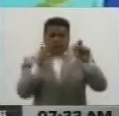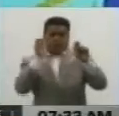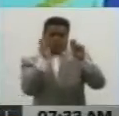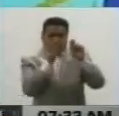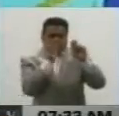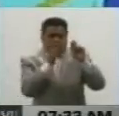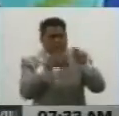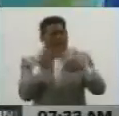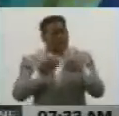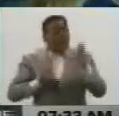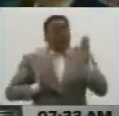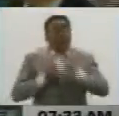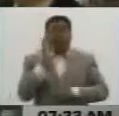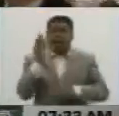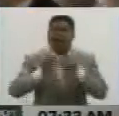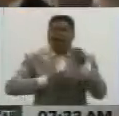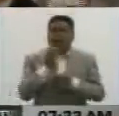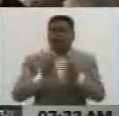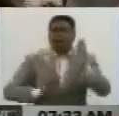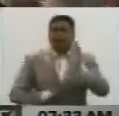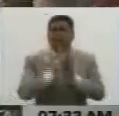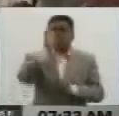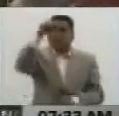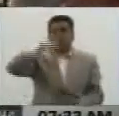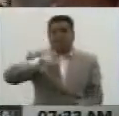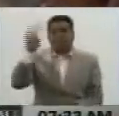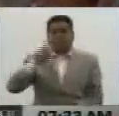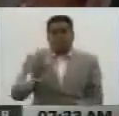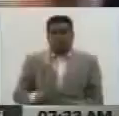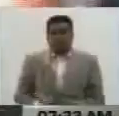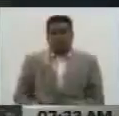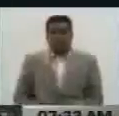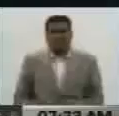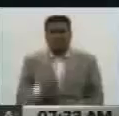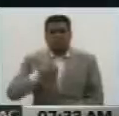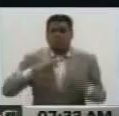el desarrollo del país. Y tengo toda la voluntad.